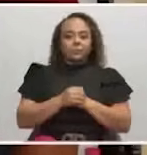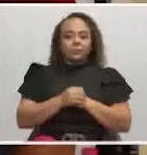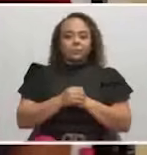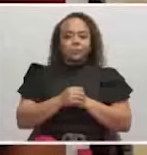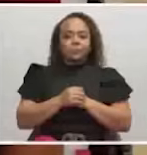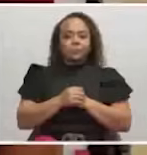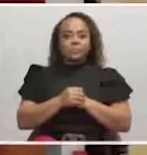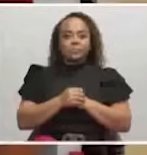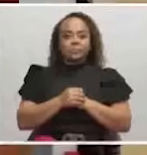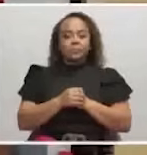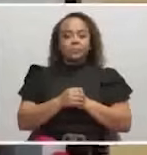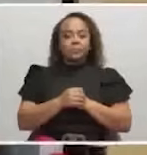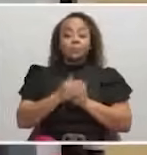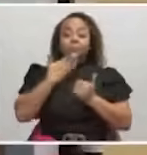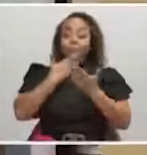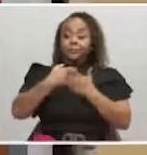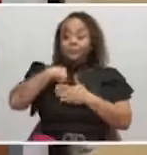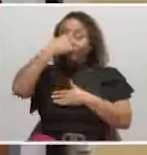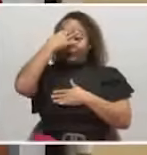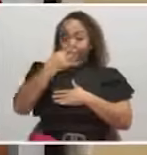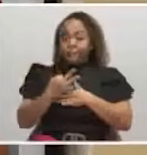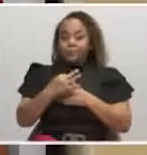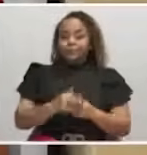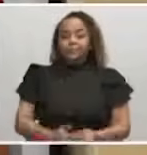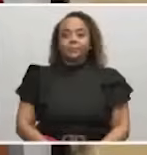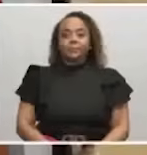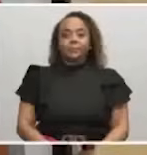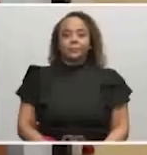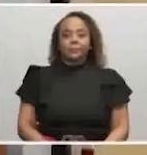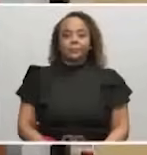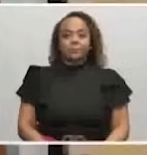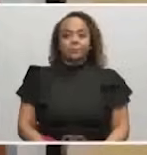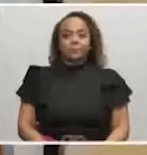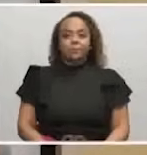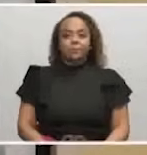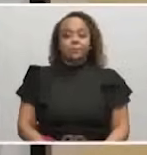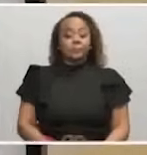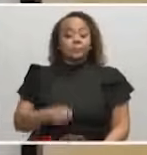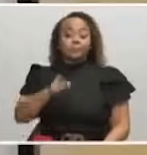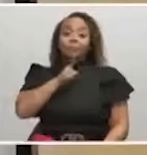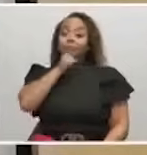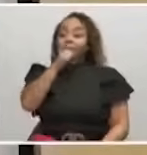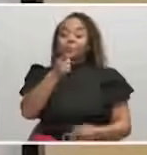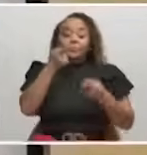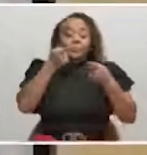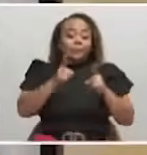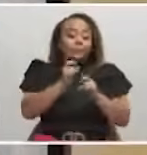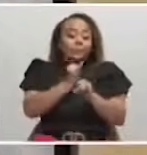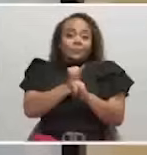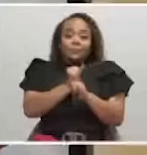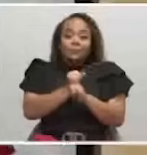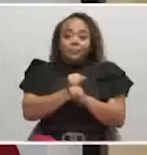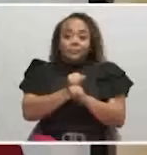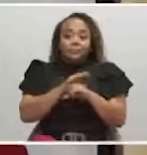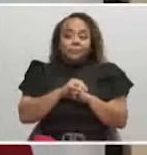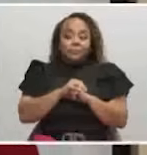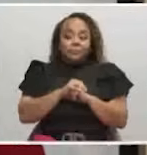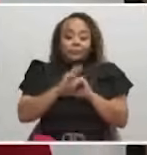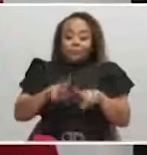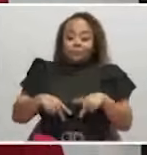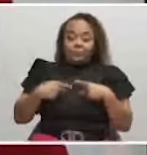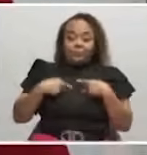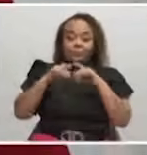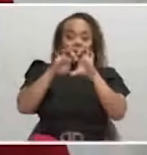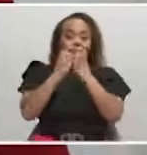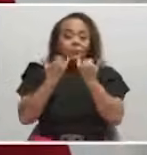ayer? Bueno, yo creo que es la realidad de lo que está pasando la institución, de lo que está pasando el equipo.